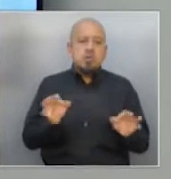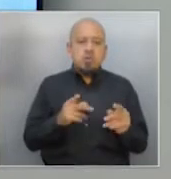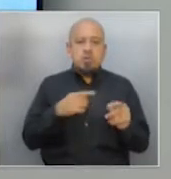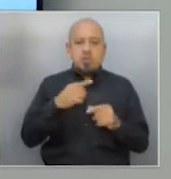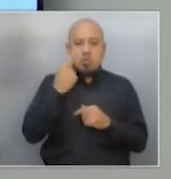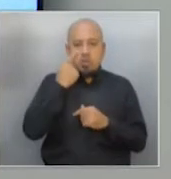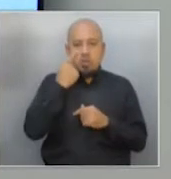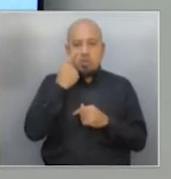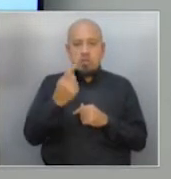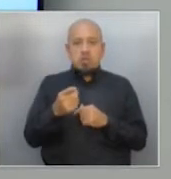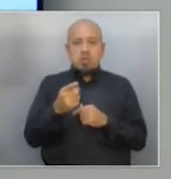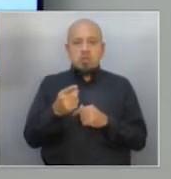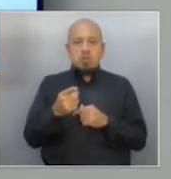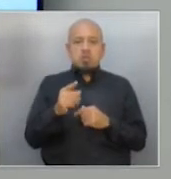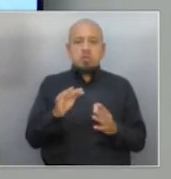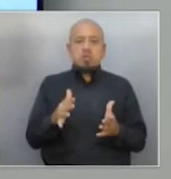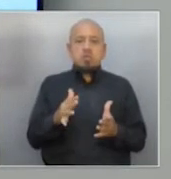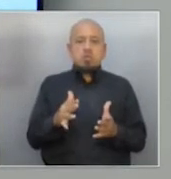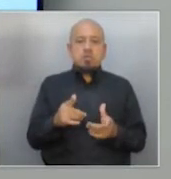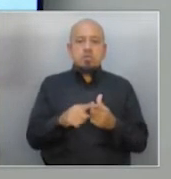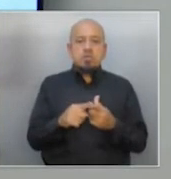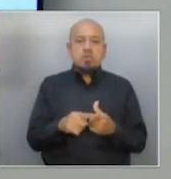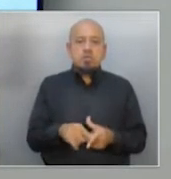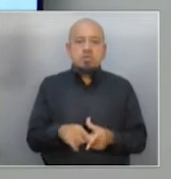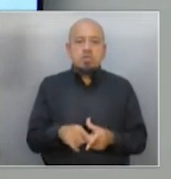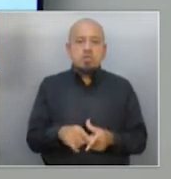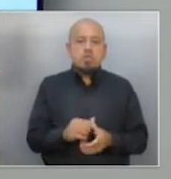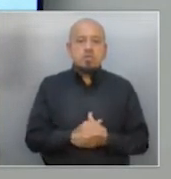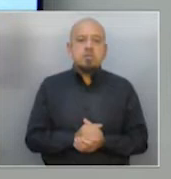uno cuando muestra una obra ya deja de pertenecerte, ¿no? Eso es así.